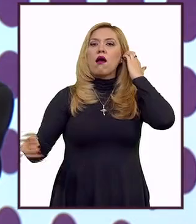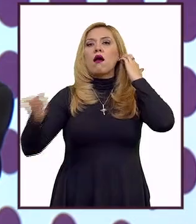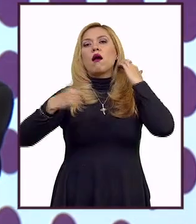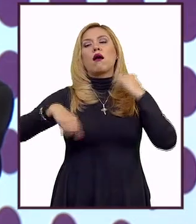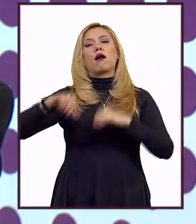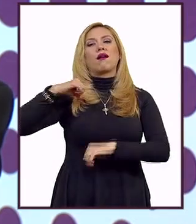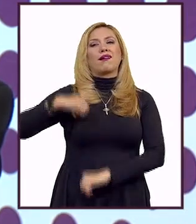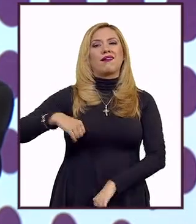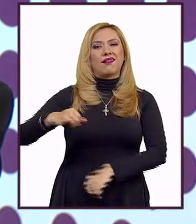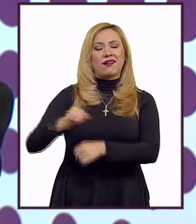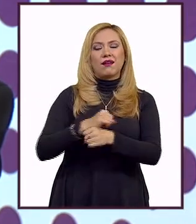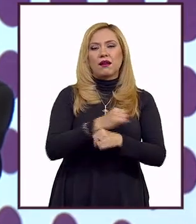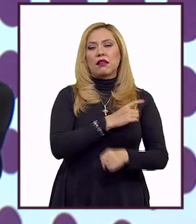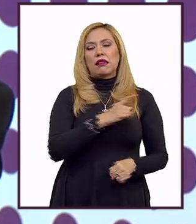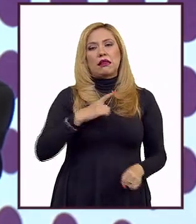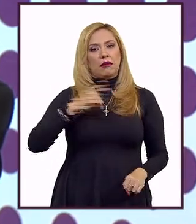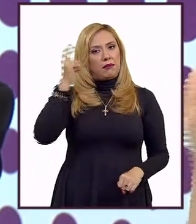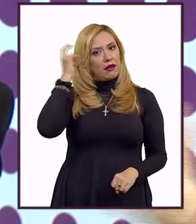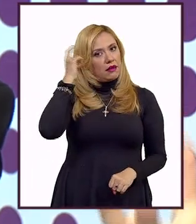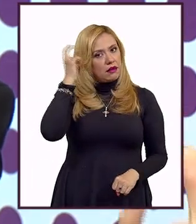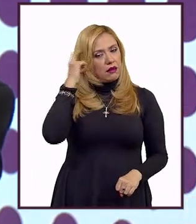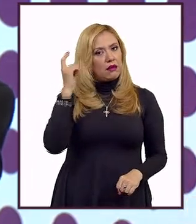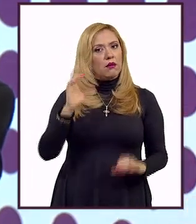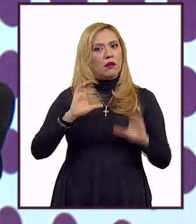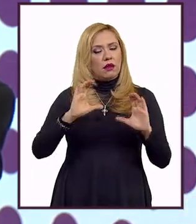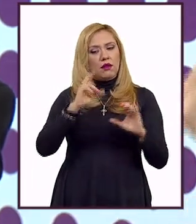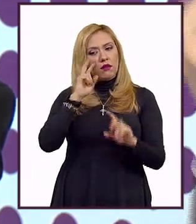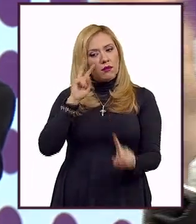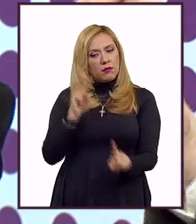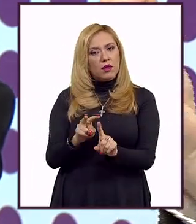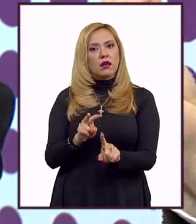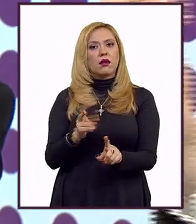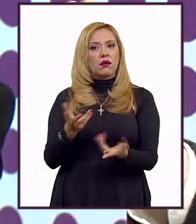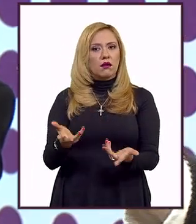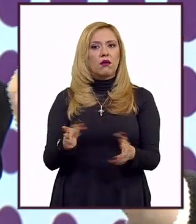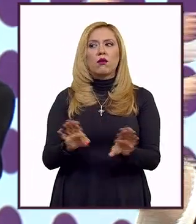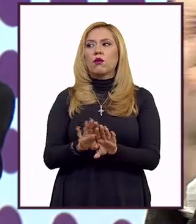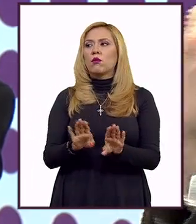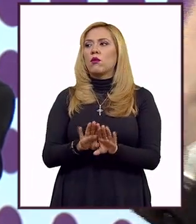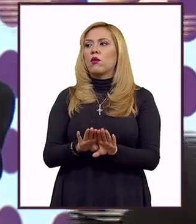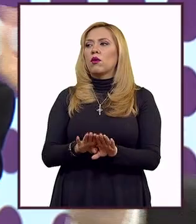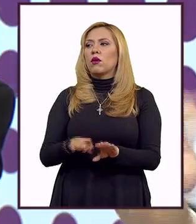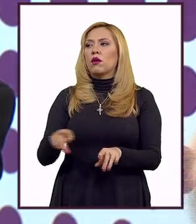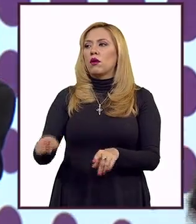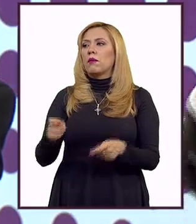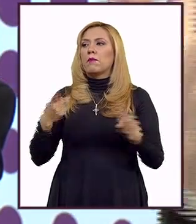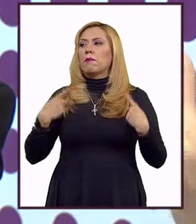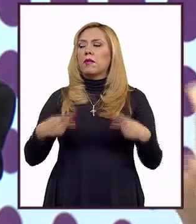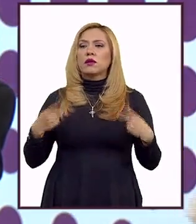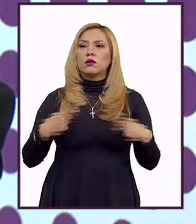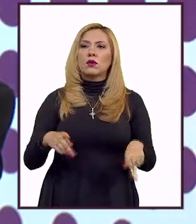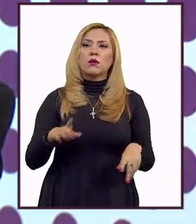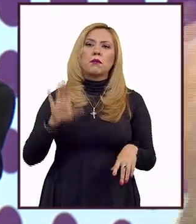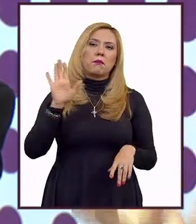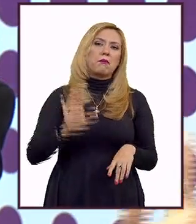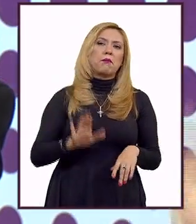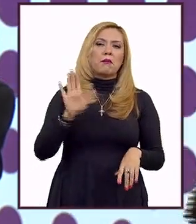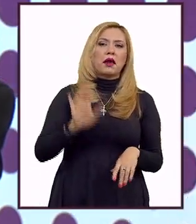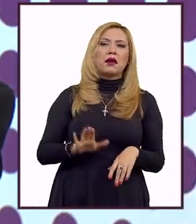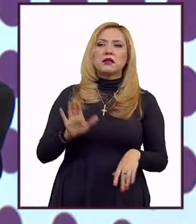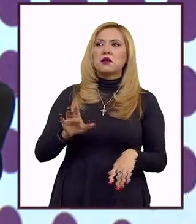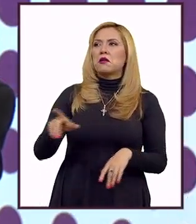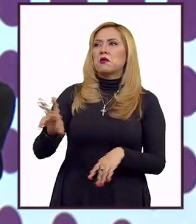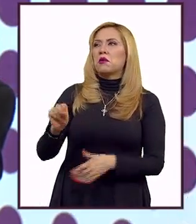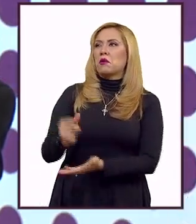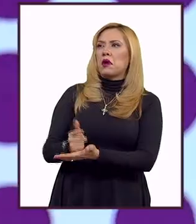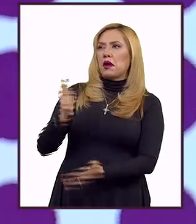investiguen esto tienen que tener muy consciente esta situación y como un acto que respecto de una persona puede parecer no tan